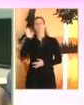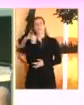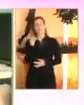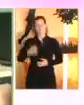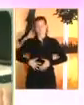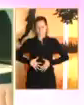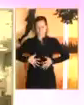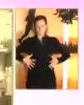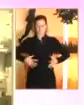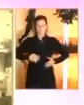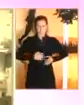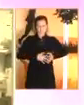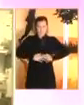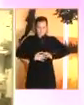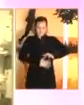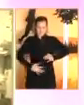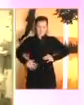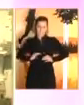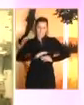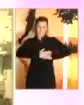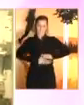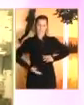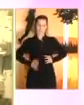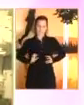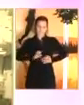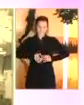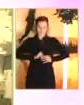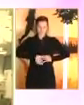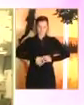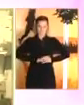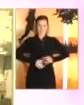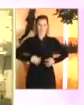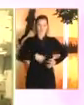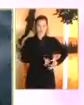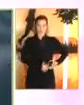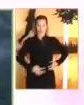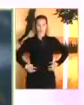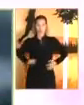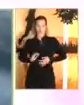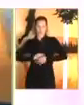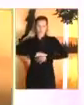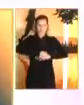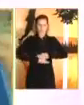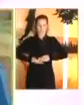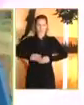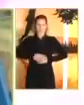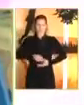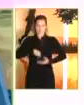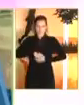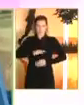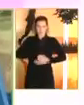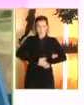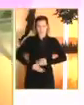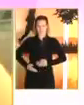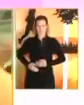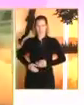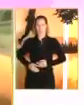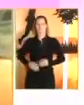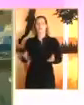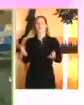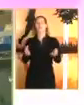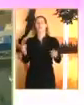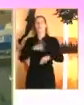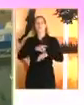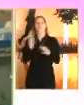cavidad abdominal y forma muchos pliegues que envuelven a los órganos que se encuentran en su interior. La peritonitis aparece